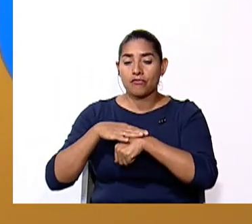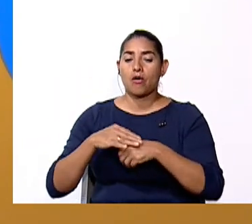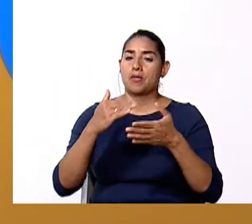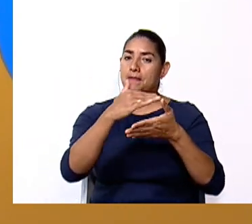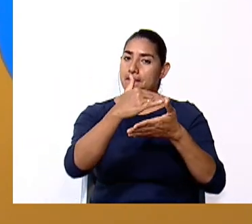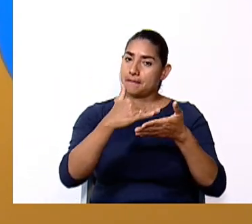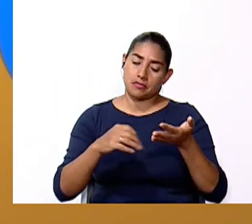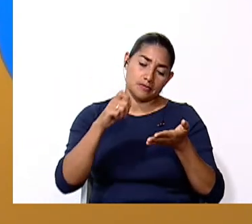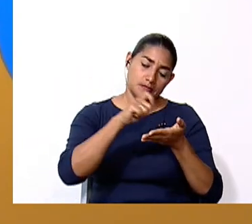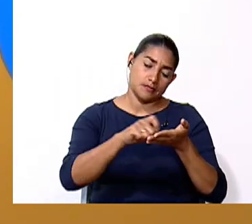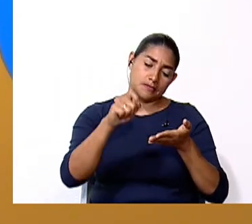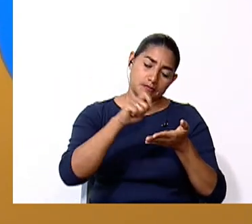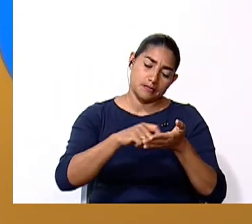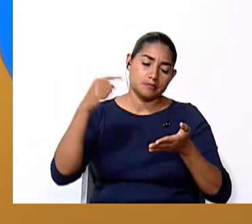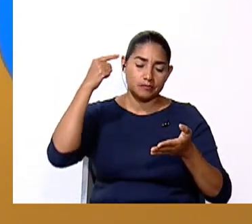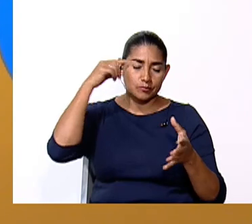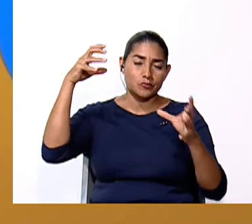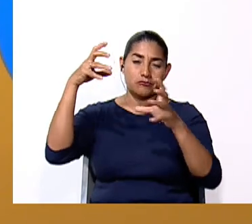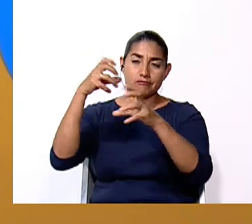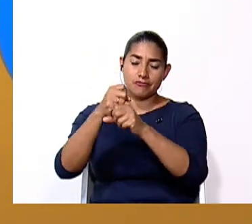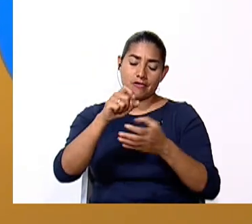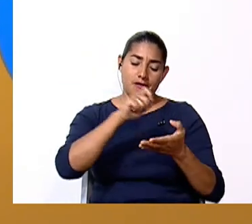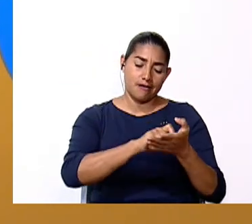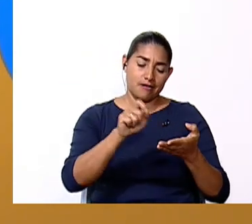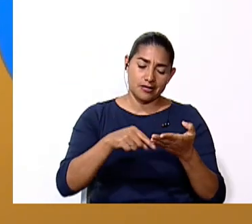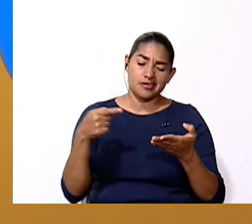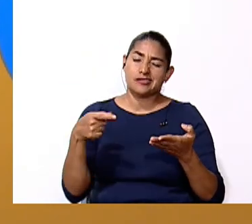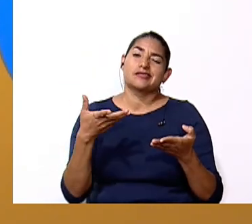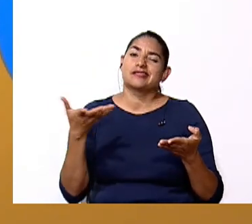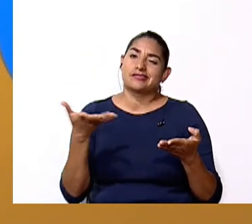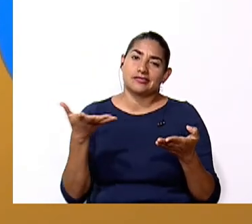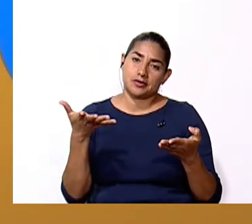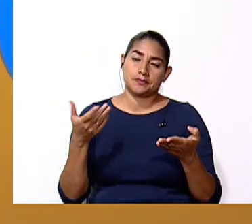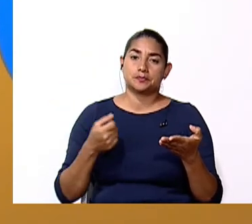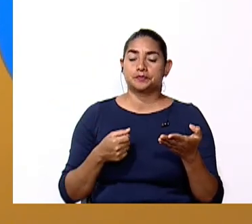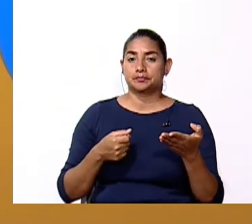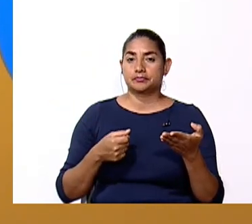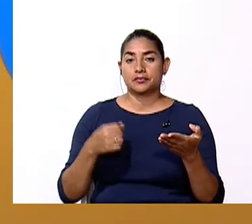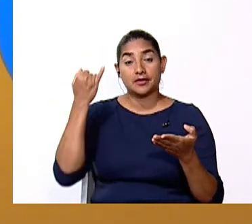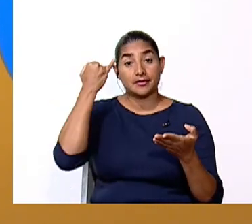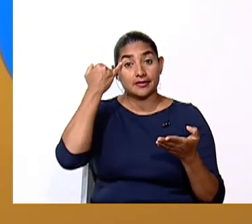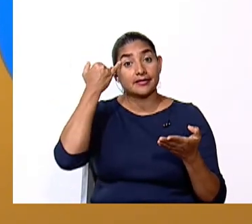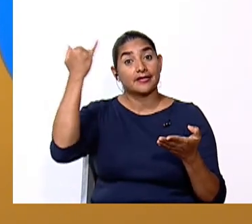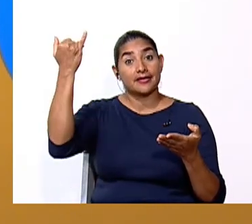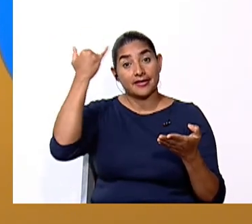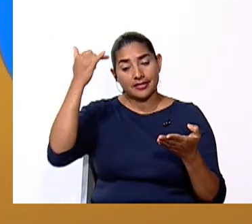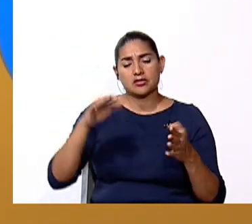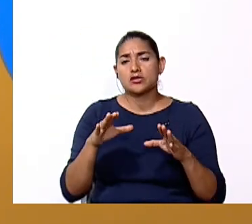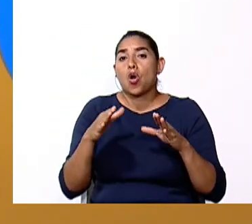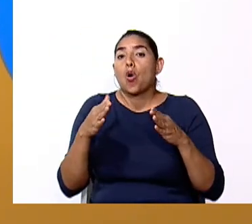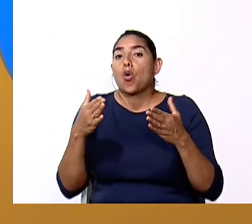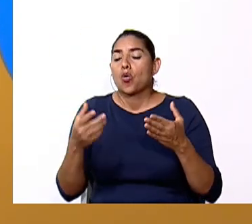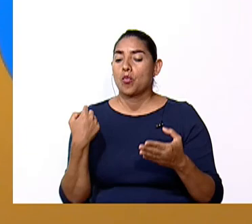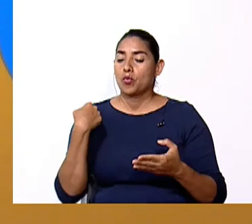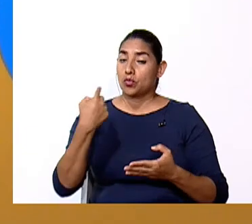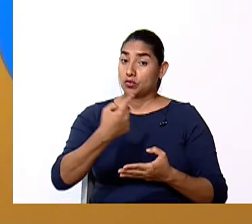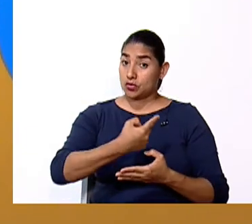Como una curiosidad, ¿saben que en Punta Arenas tenemos un cantón que se llama Garavito?